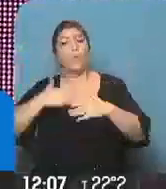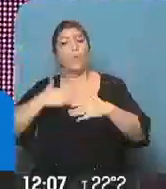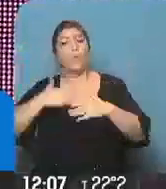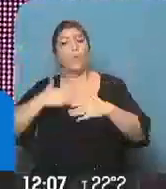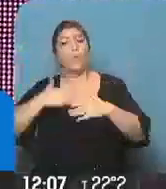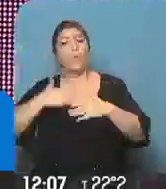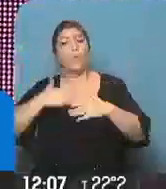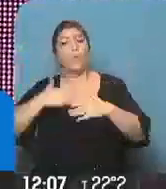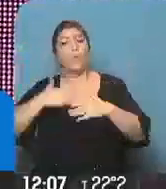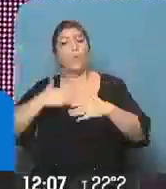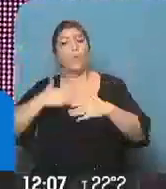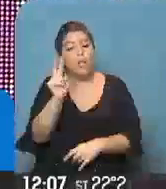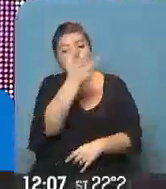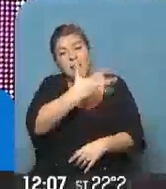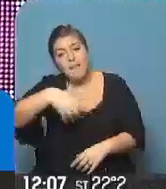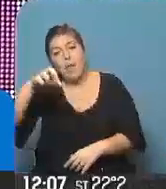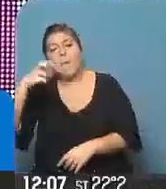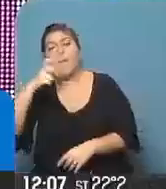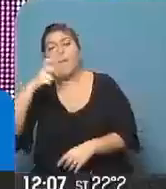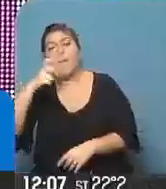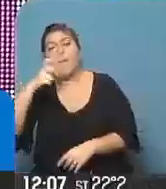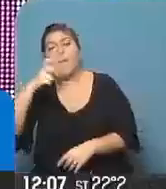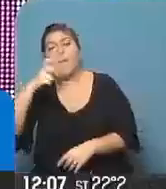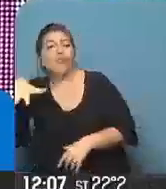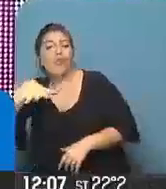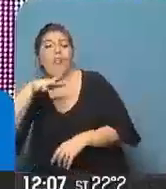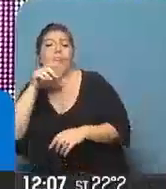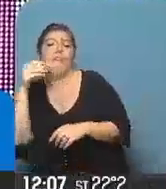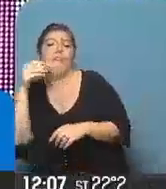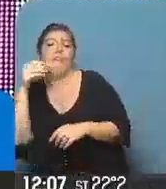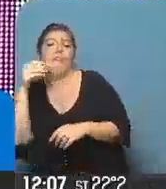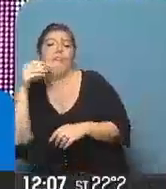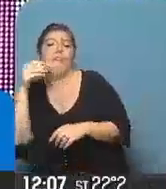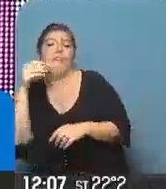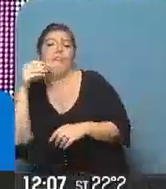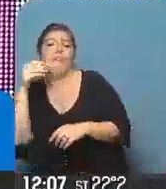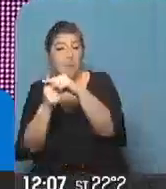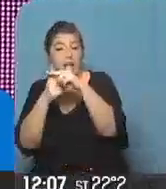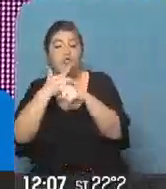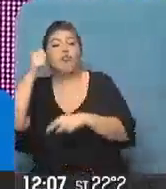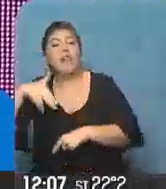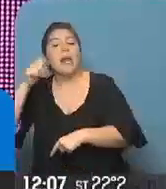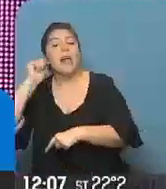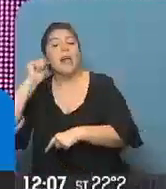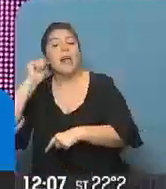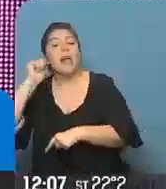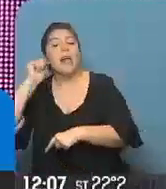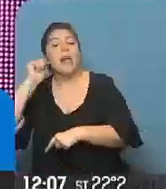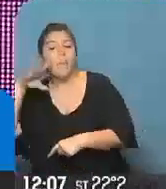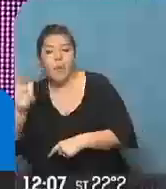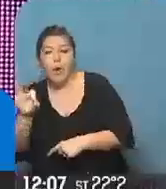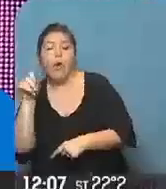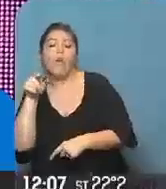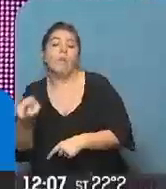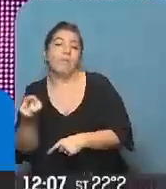será trasladado al panteón familiar en el cementerio de san jerónimo en un cortejo fúnebre con un fuerte operativo de seguridad